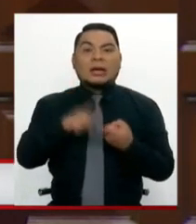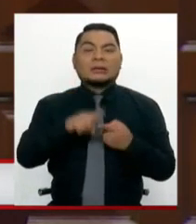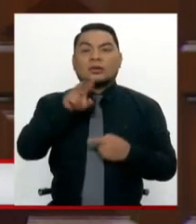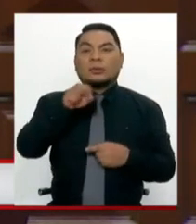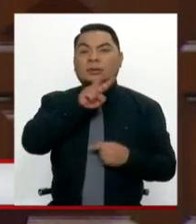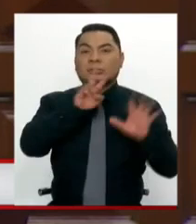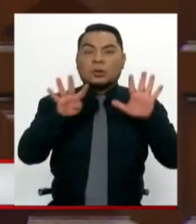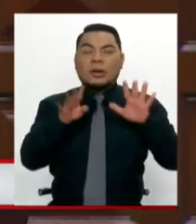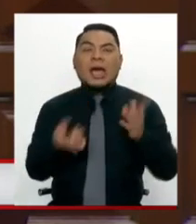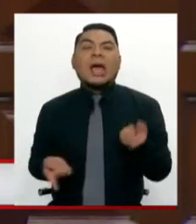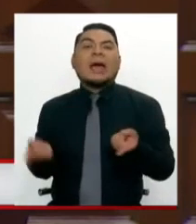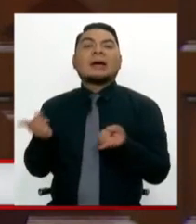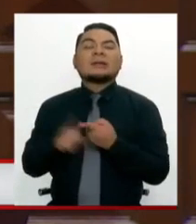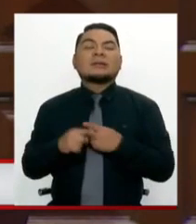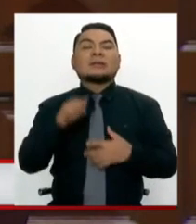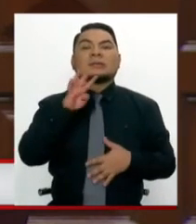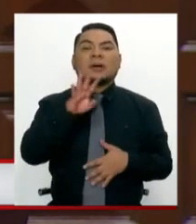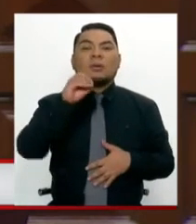2019